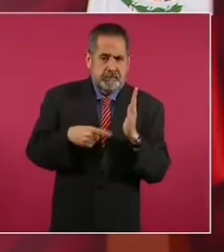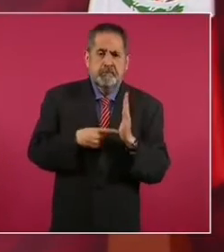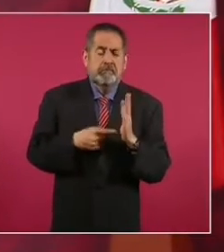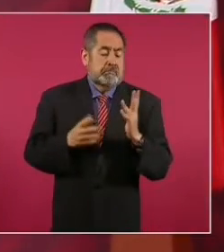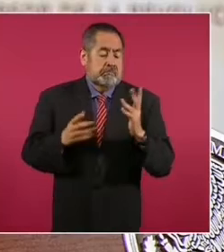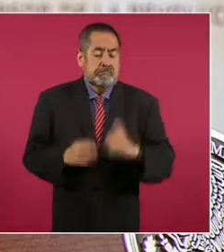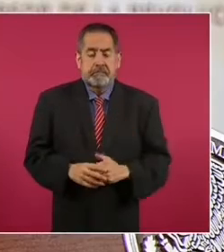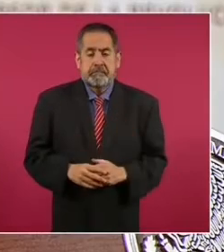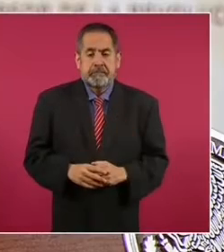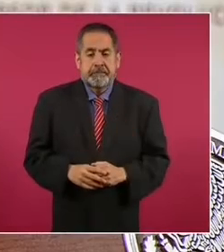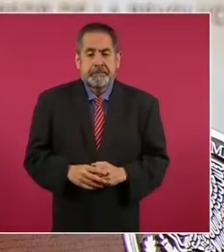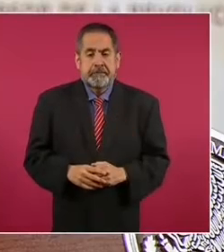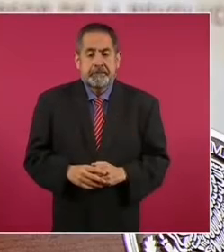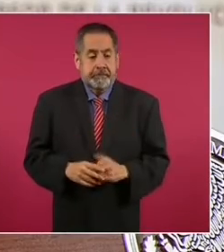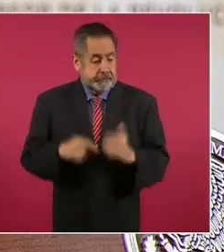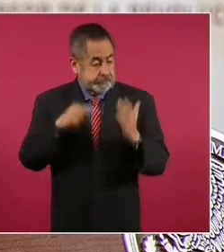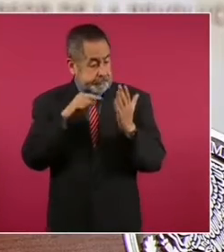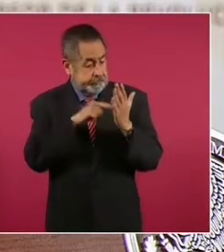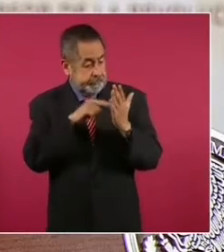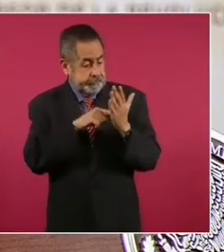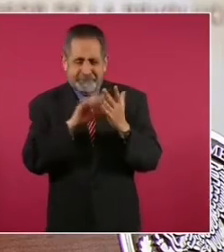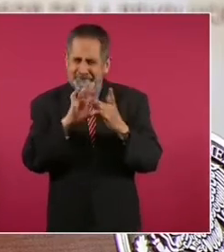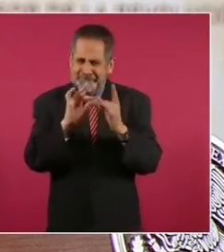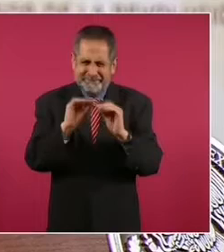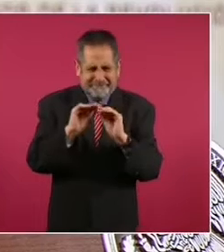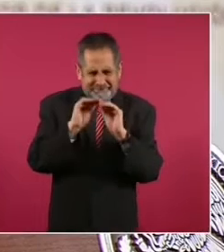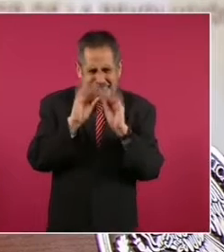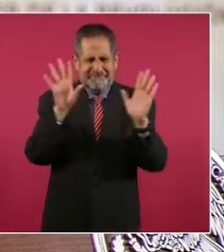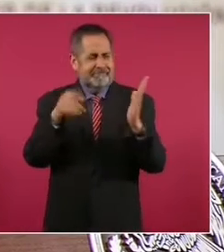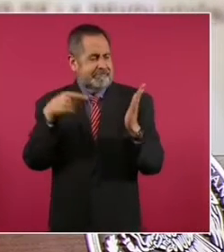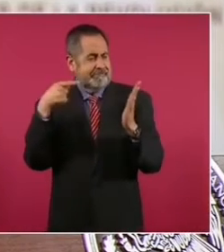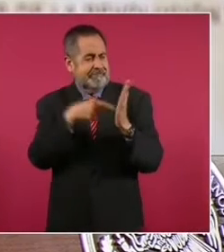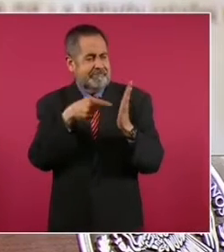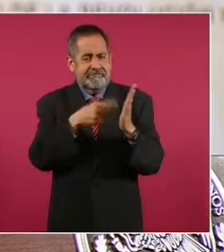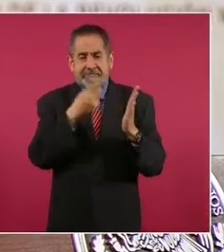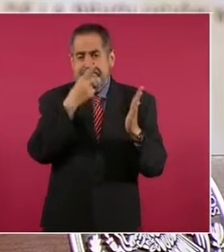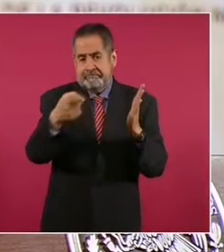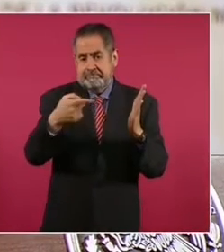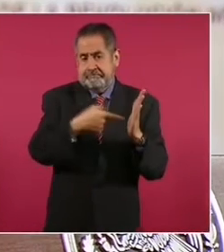Y se establece con mucha claridad